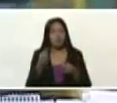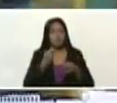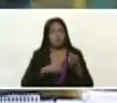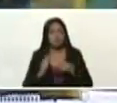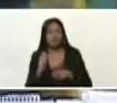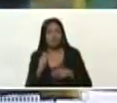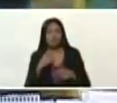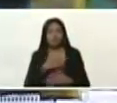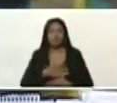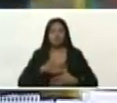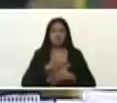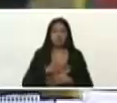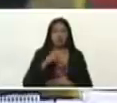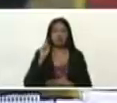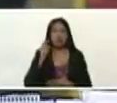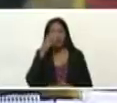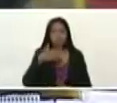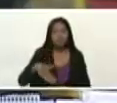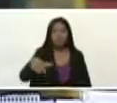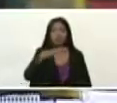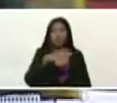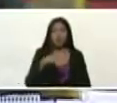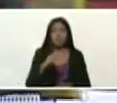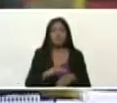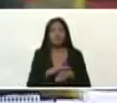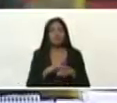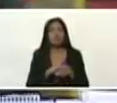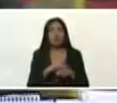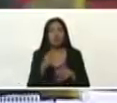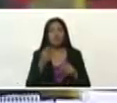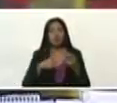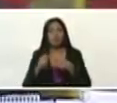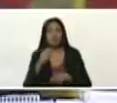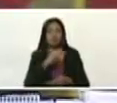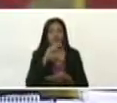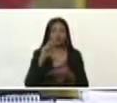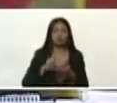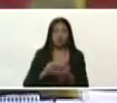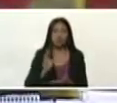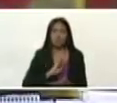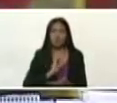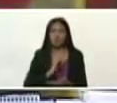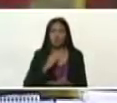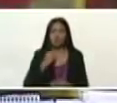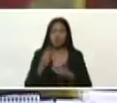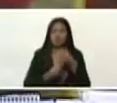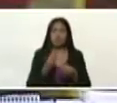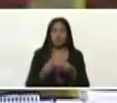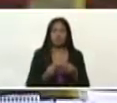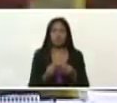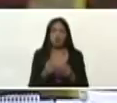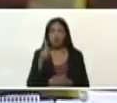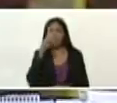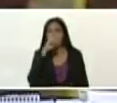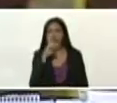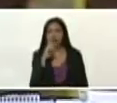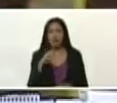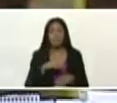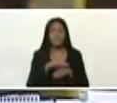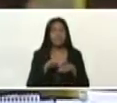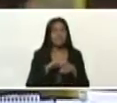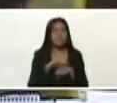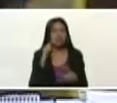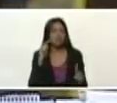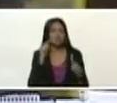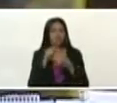y satisfacción de necesidades del pueblo. El Ministerio de Comercio Nacional, que yo creé hace como un año, es un ministerio